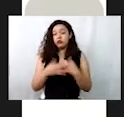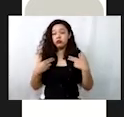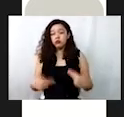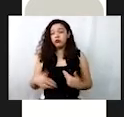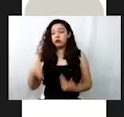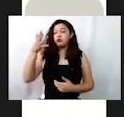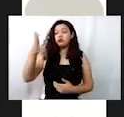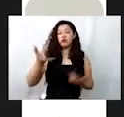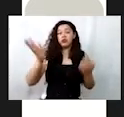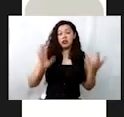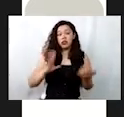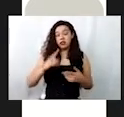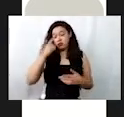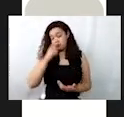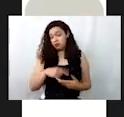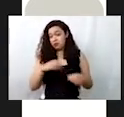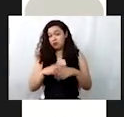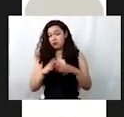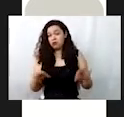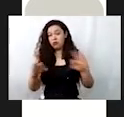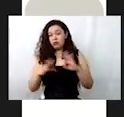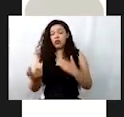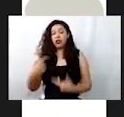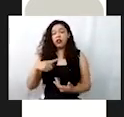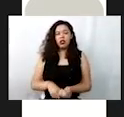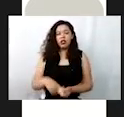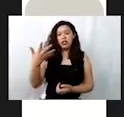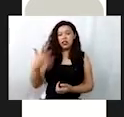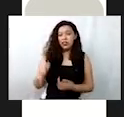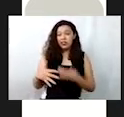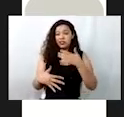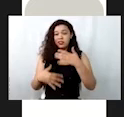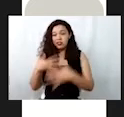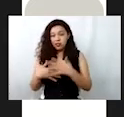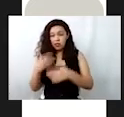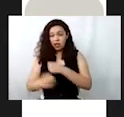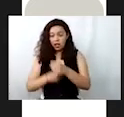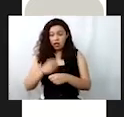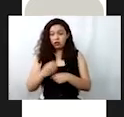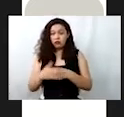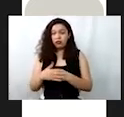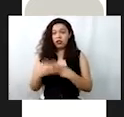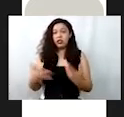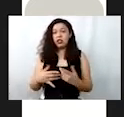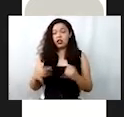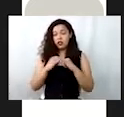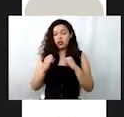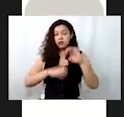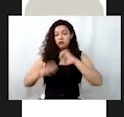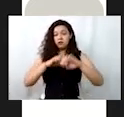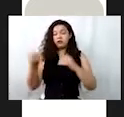parece fundamental entre gente que dentro de 10, 15 años va a estar dirigiendo empresas e instituciones y van a tener la